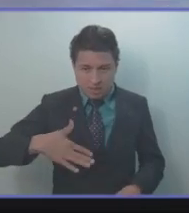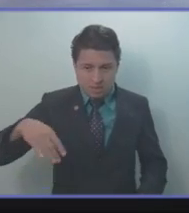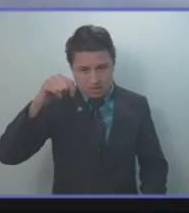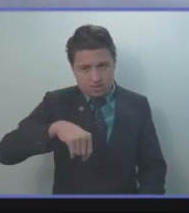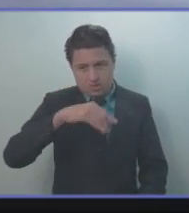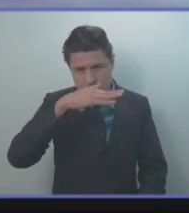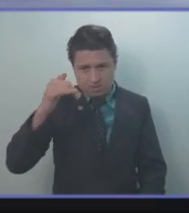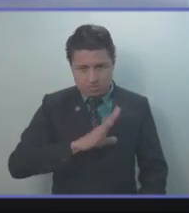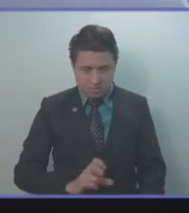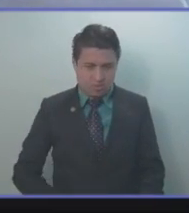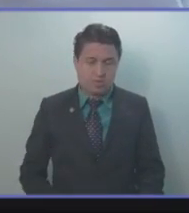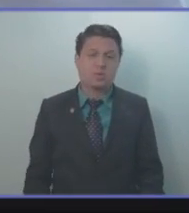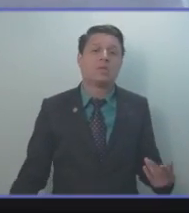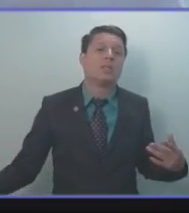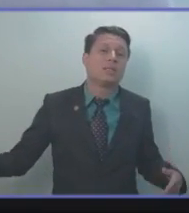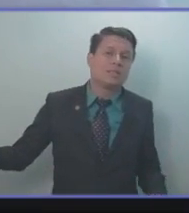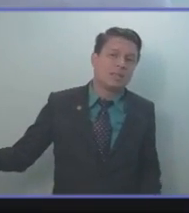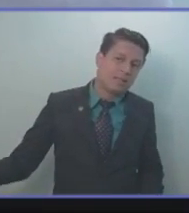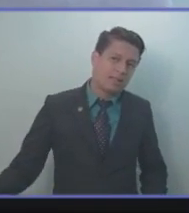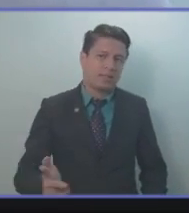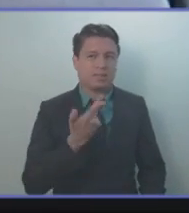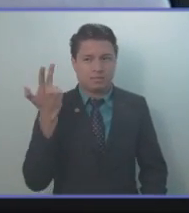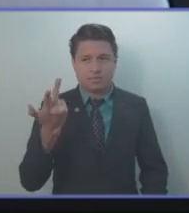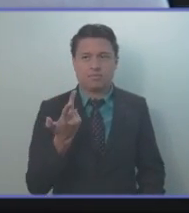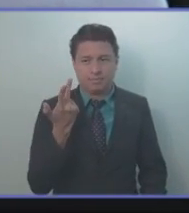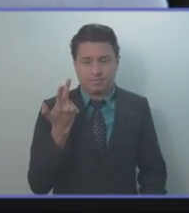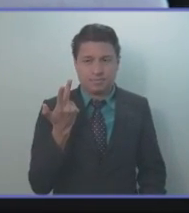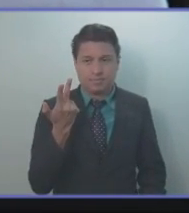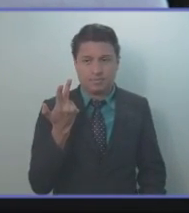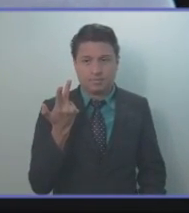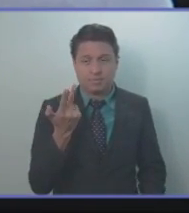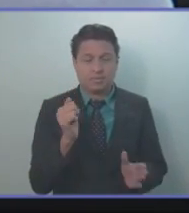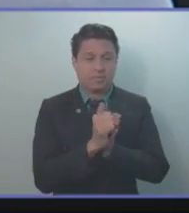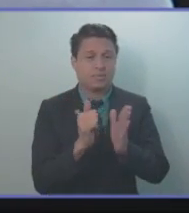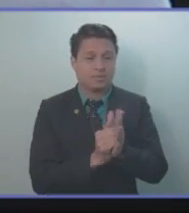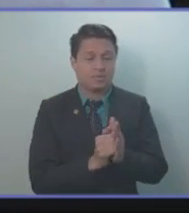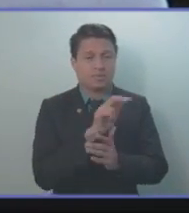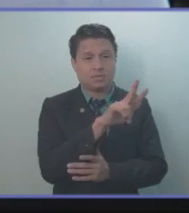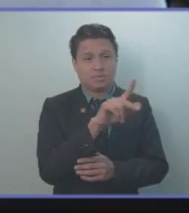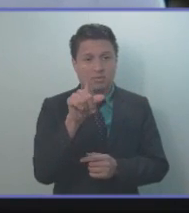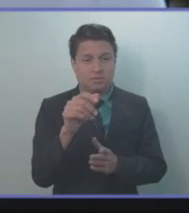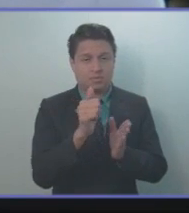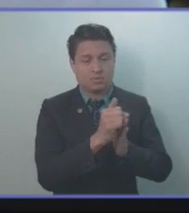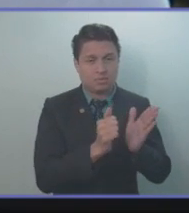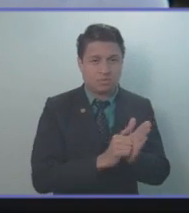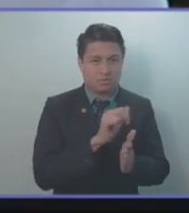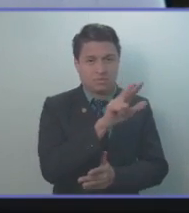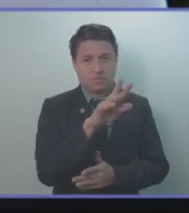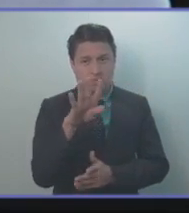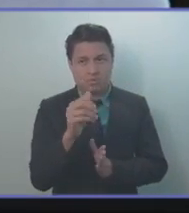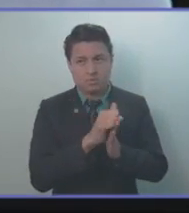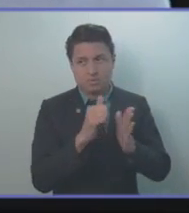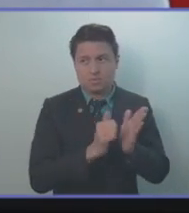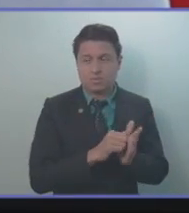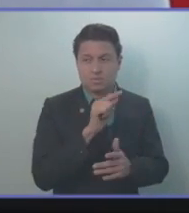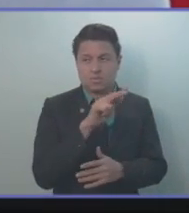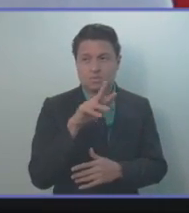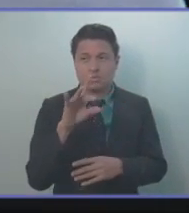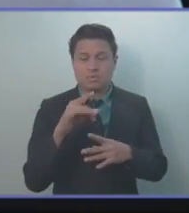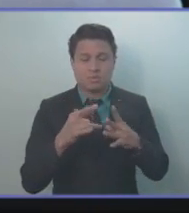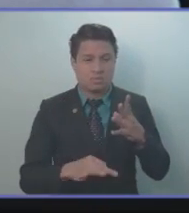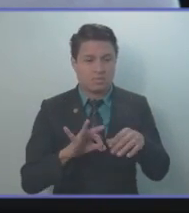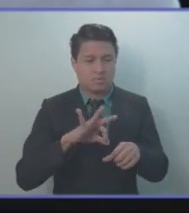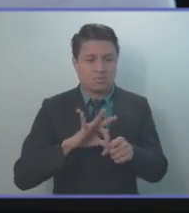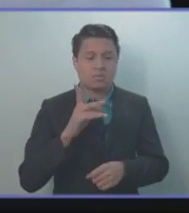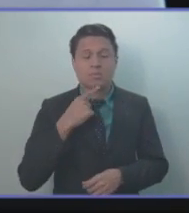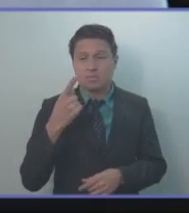nacional. Romanos 3, que en los artículos 31, 34 y 196 del Código Electoral se establece